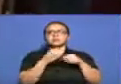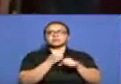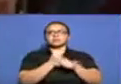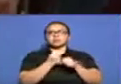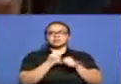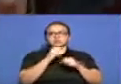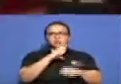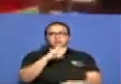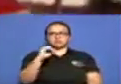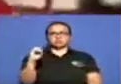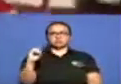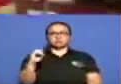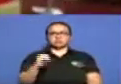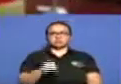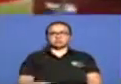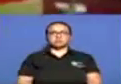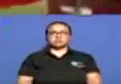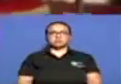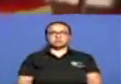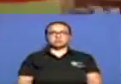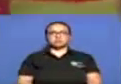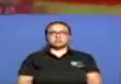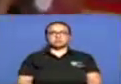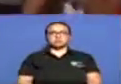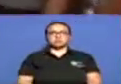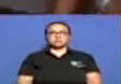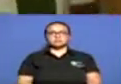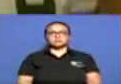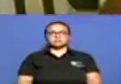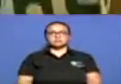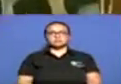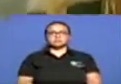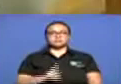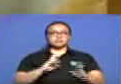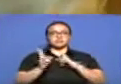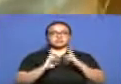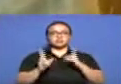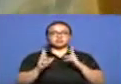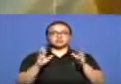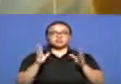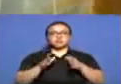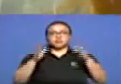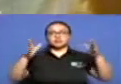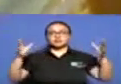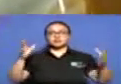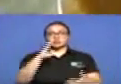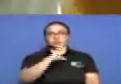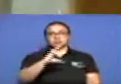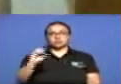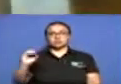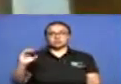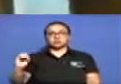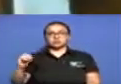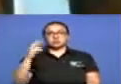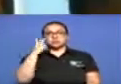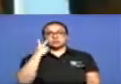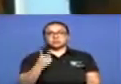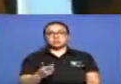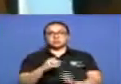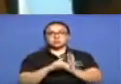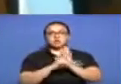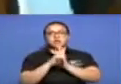allí el balance que tuvimos es que, bueno, en cuanto al crecimiento de las cooperativas más bien, hemos visto un desarrollo